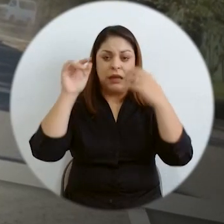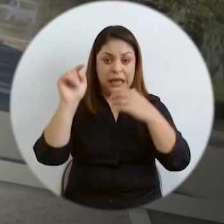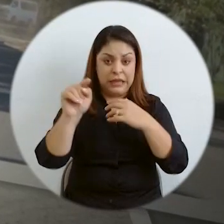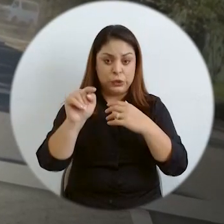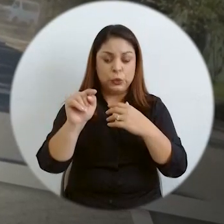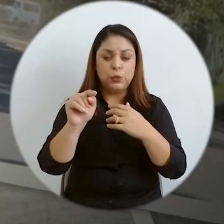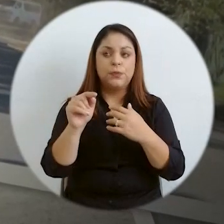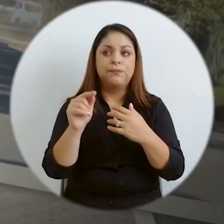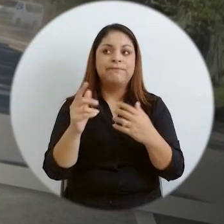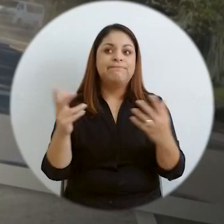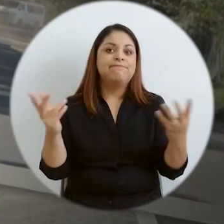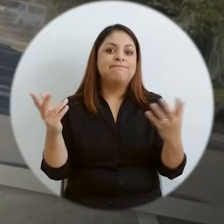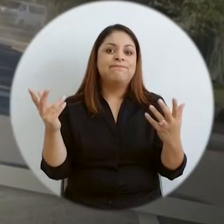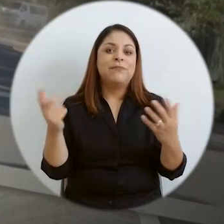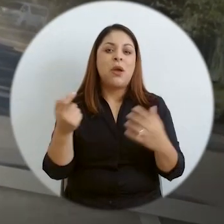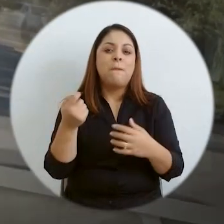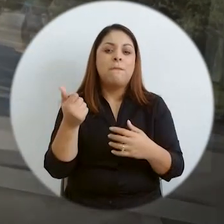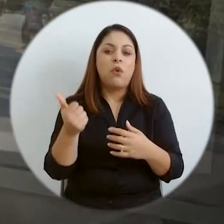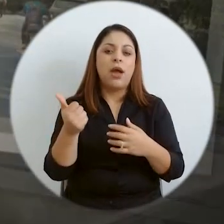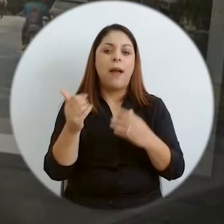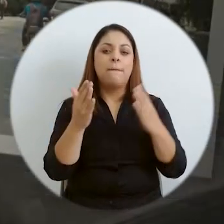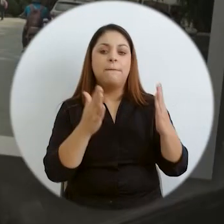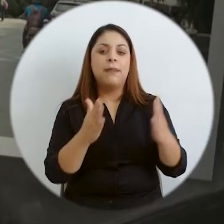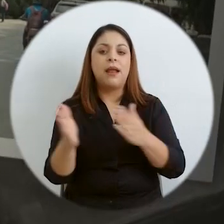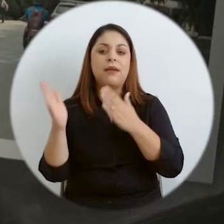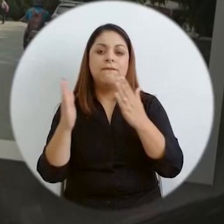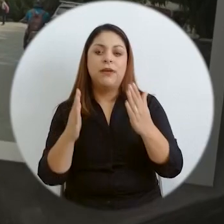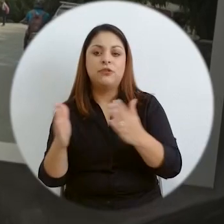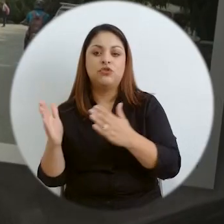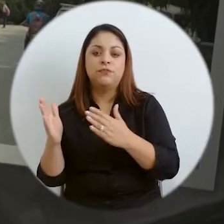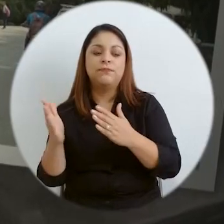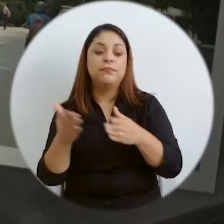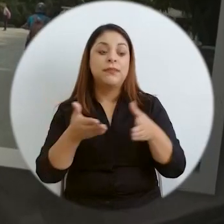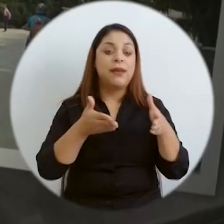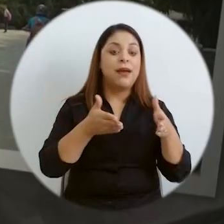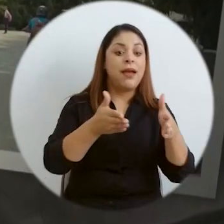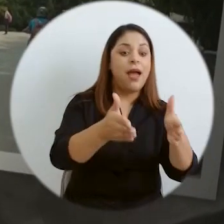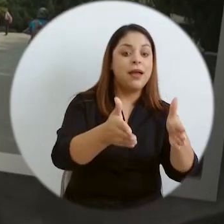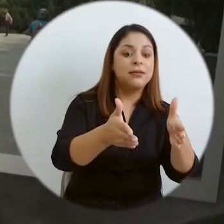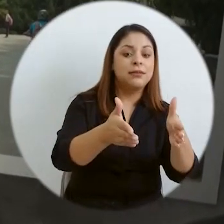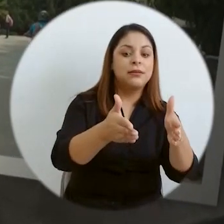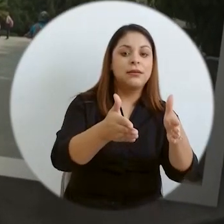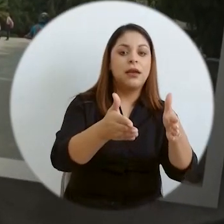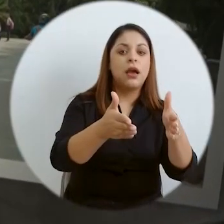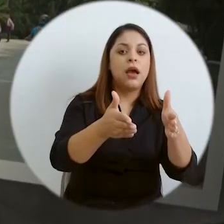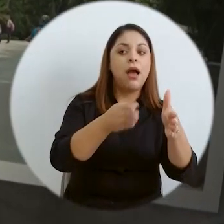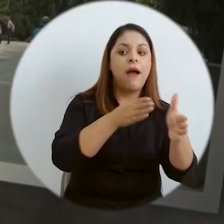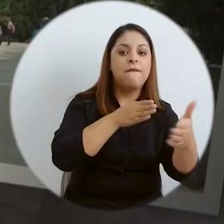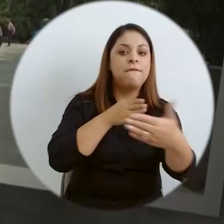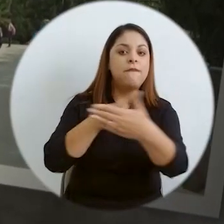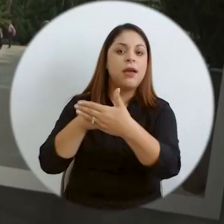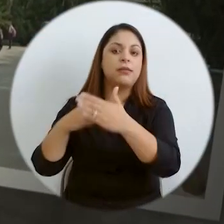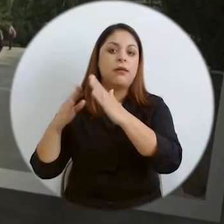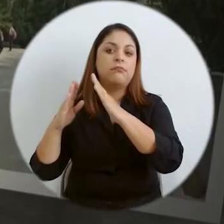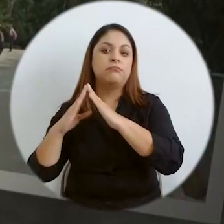poca planificación en la manera como la calle se relaciona con el crecimiento urbano en